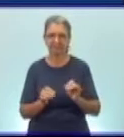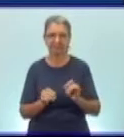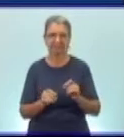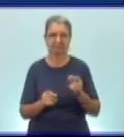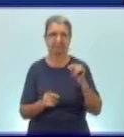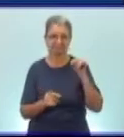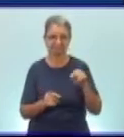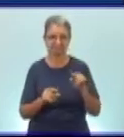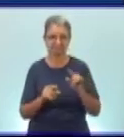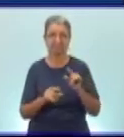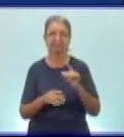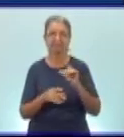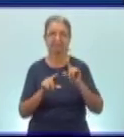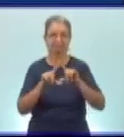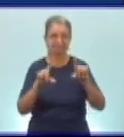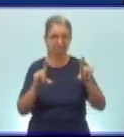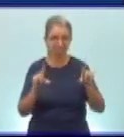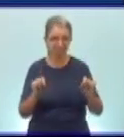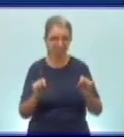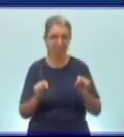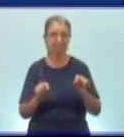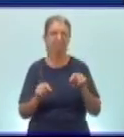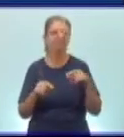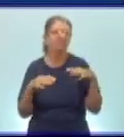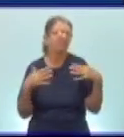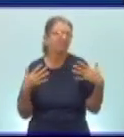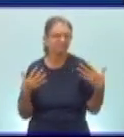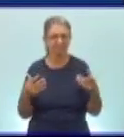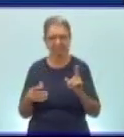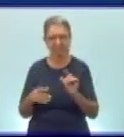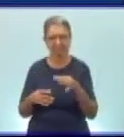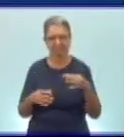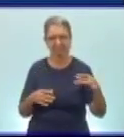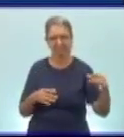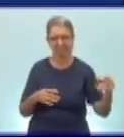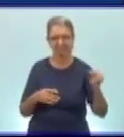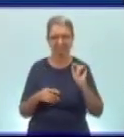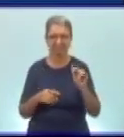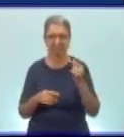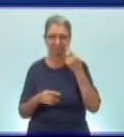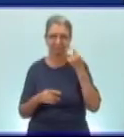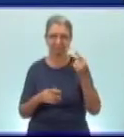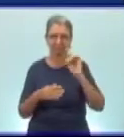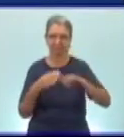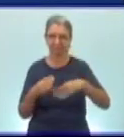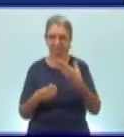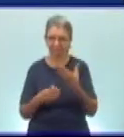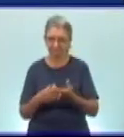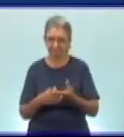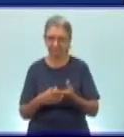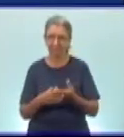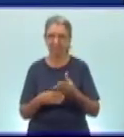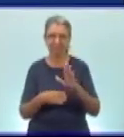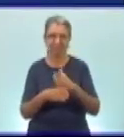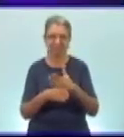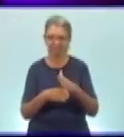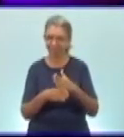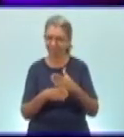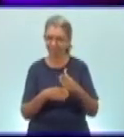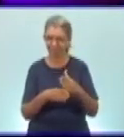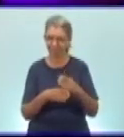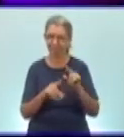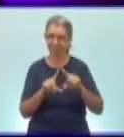vamos también a definir este concepto de lo que es resonancia. Esta vez les propongo hacer una definición de forma diferente. Ustedes van a